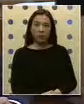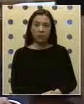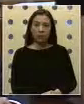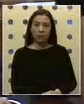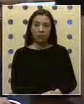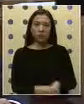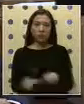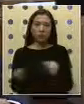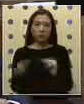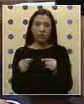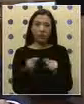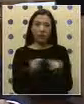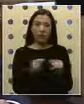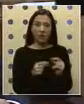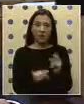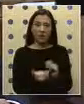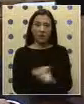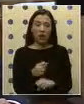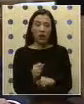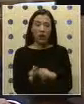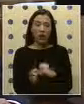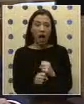la discusión anual